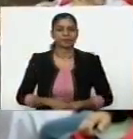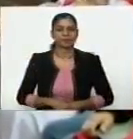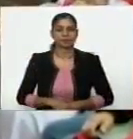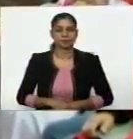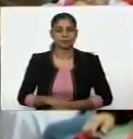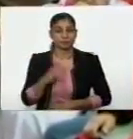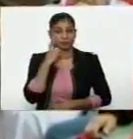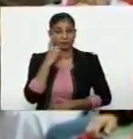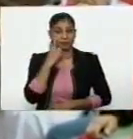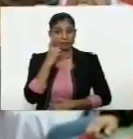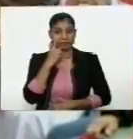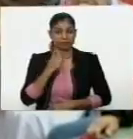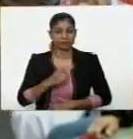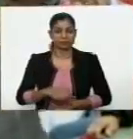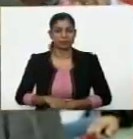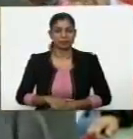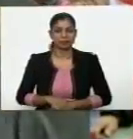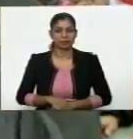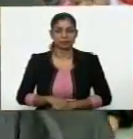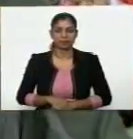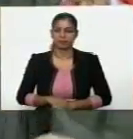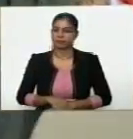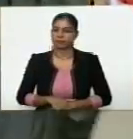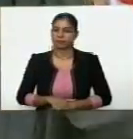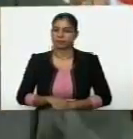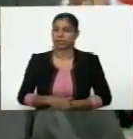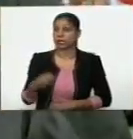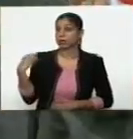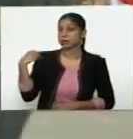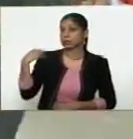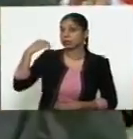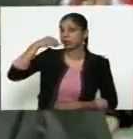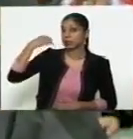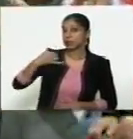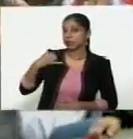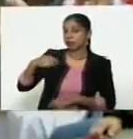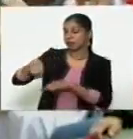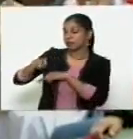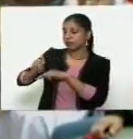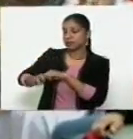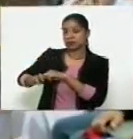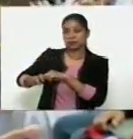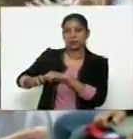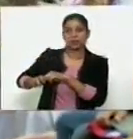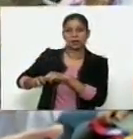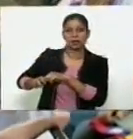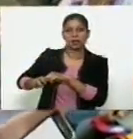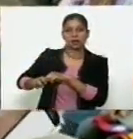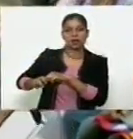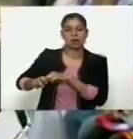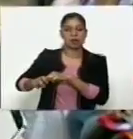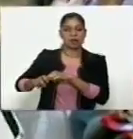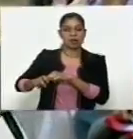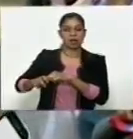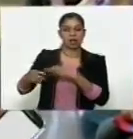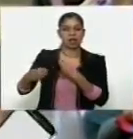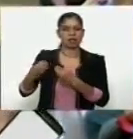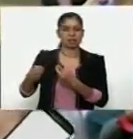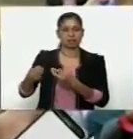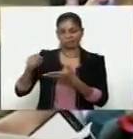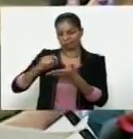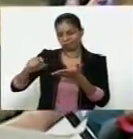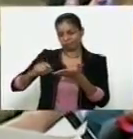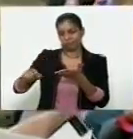yo quisiera... Yo estaba... Ahorita fue que me llamaron. Me dijeron, mira, vamos a sentarnos, vamos a hacer un